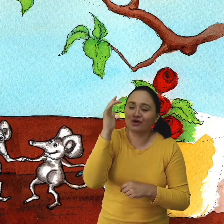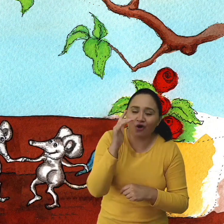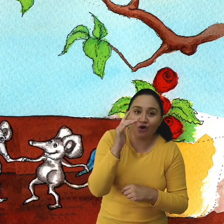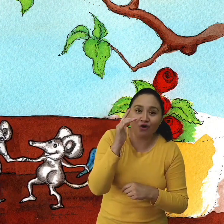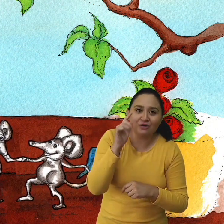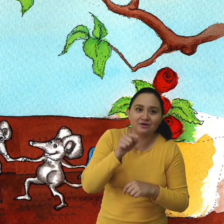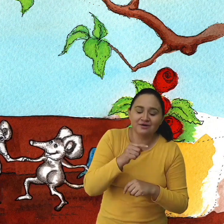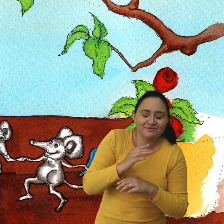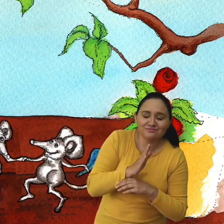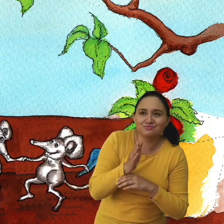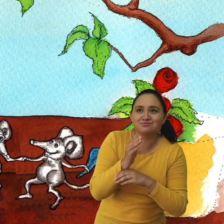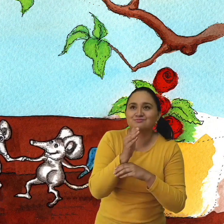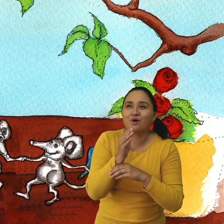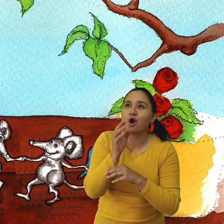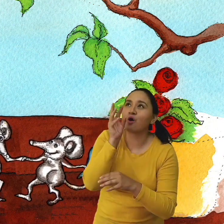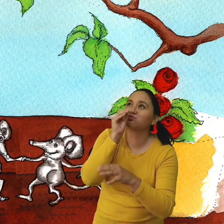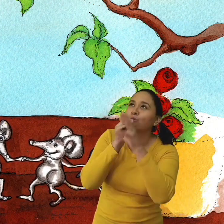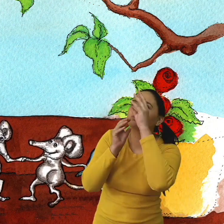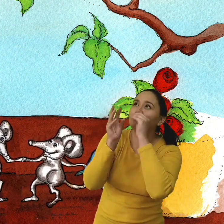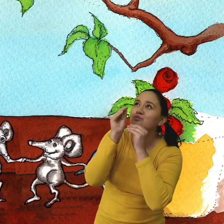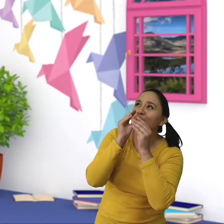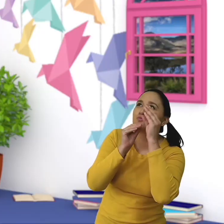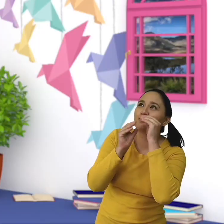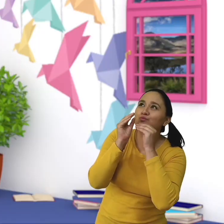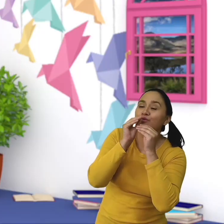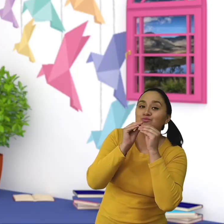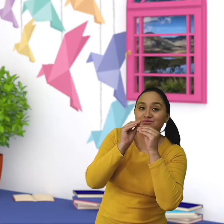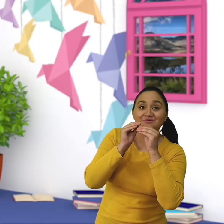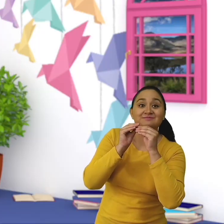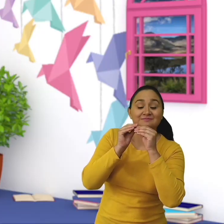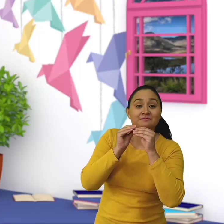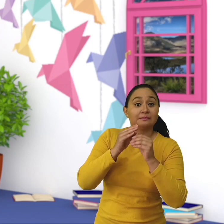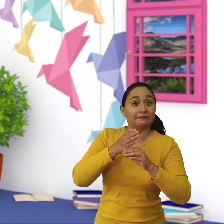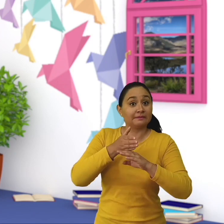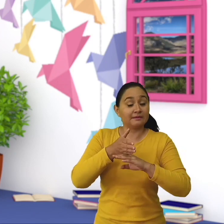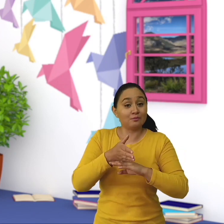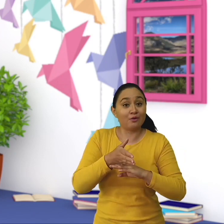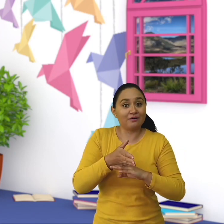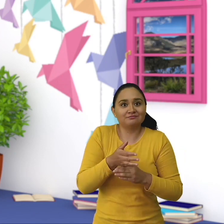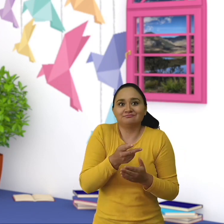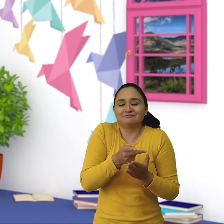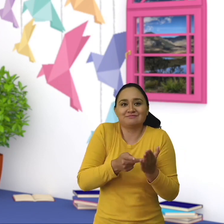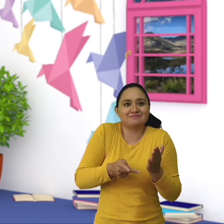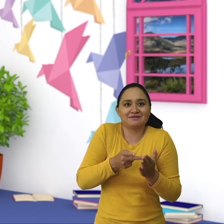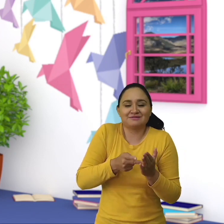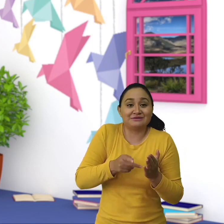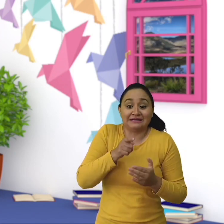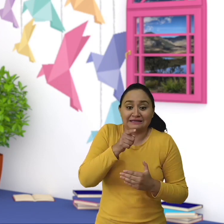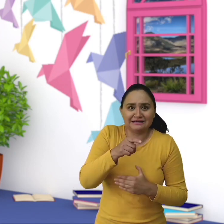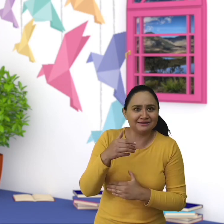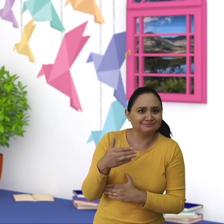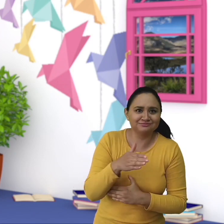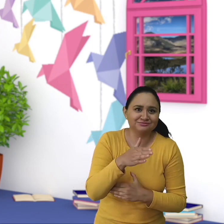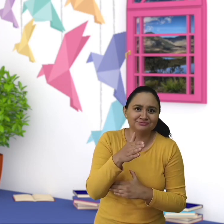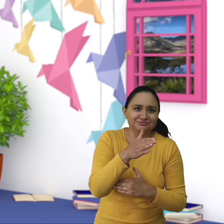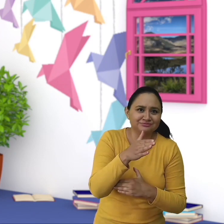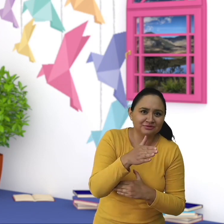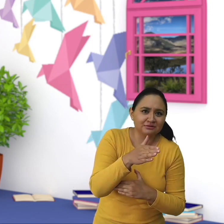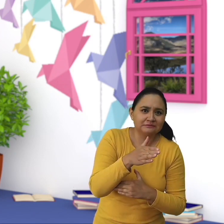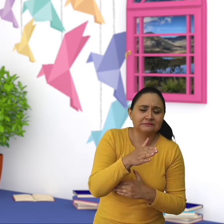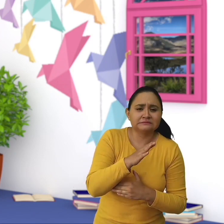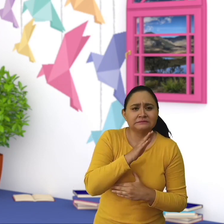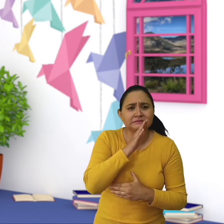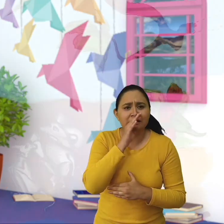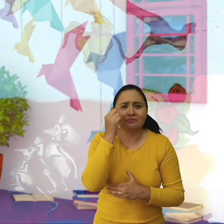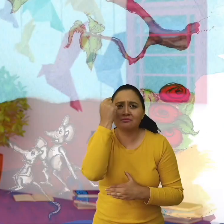unos segundos la orientación de sus viajes. Después, siempre recobraba esa expresión de preocupación